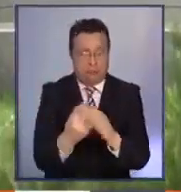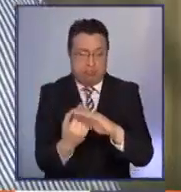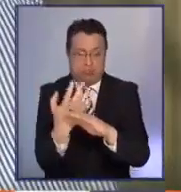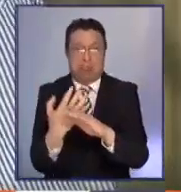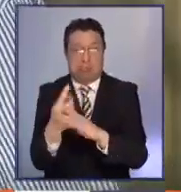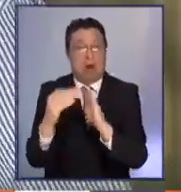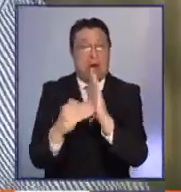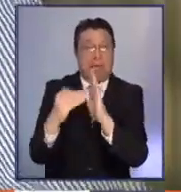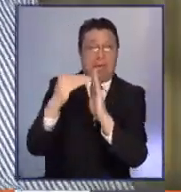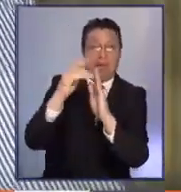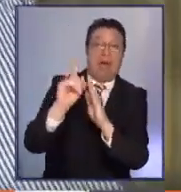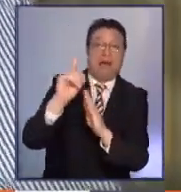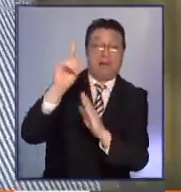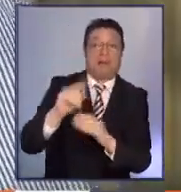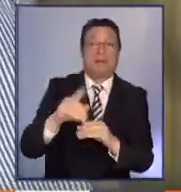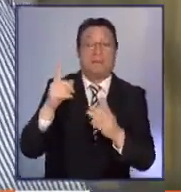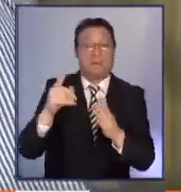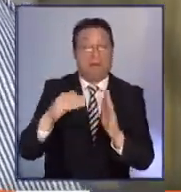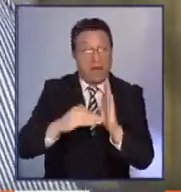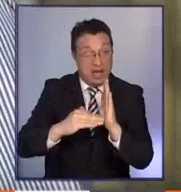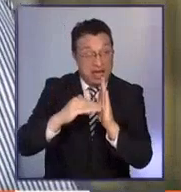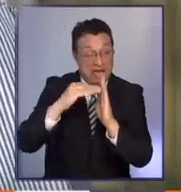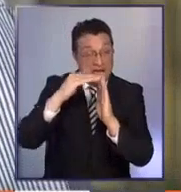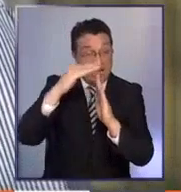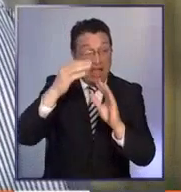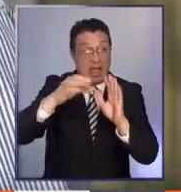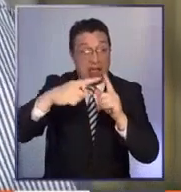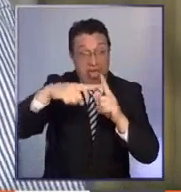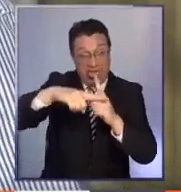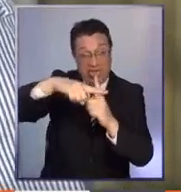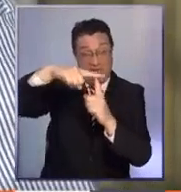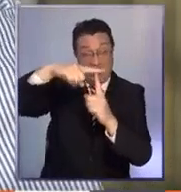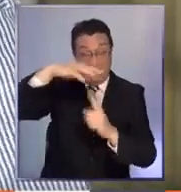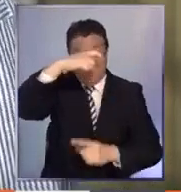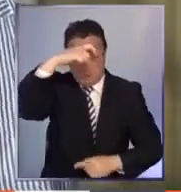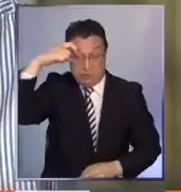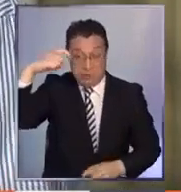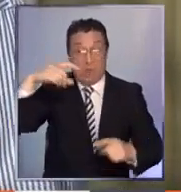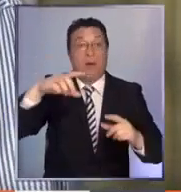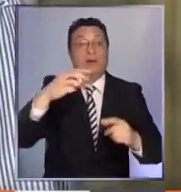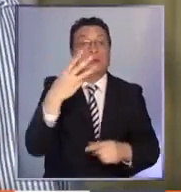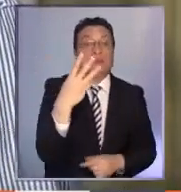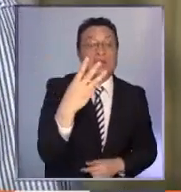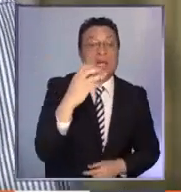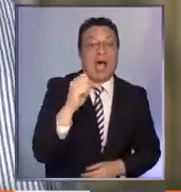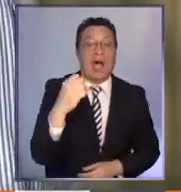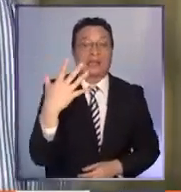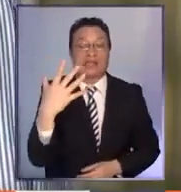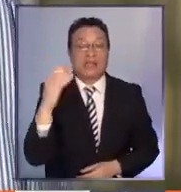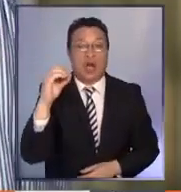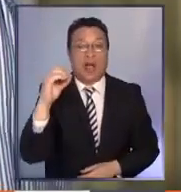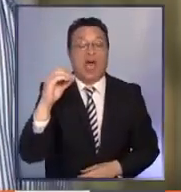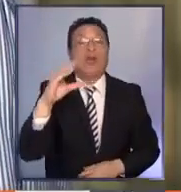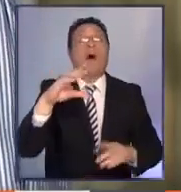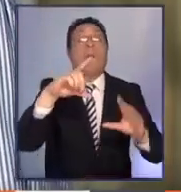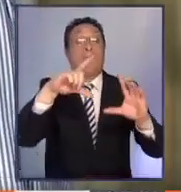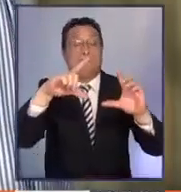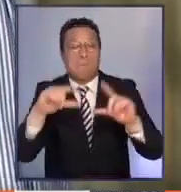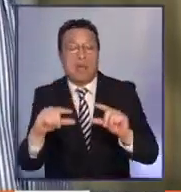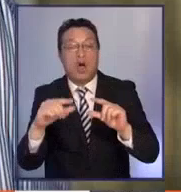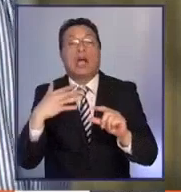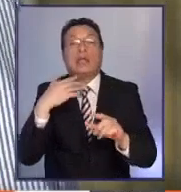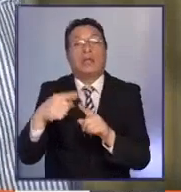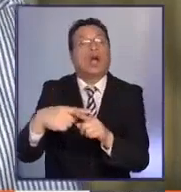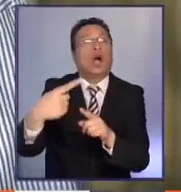altura. Las temperaturas en esos centros urbanos generalmente son entre 3 a 5 grados más grande que lo que ocurre en la